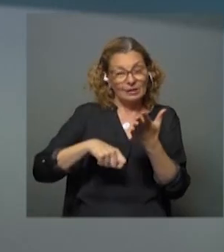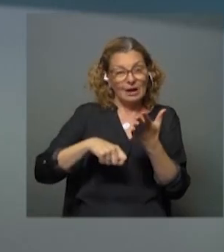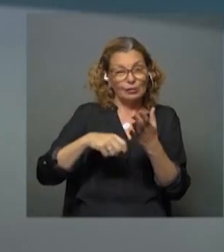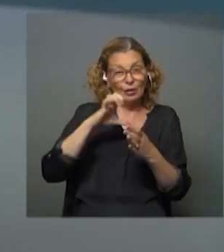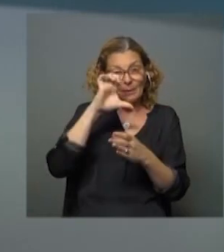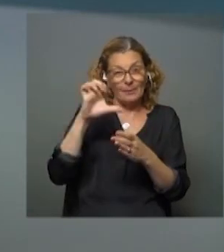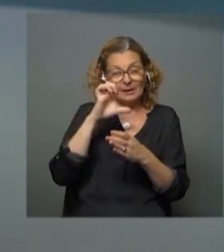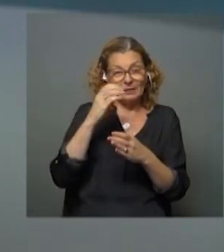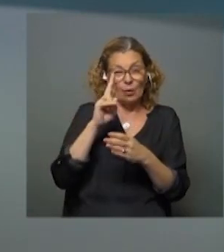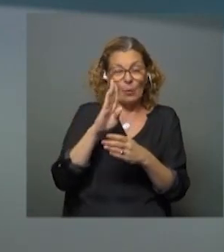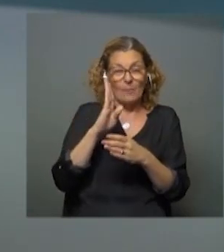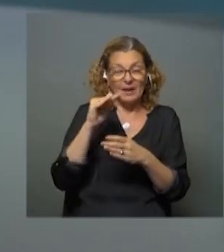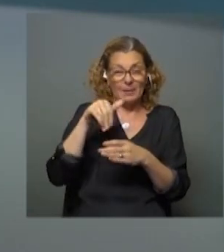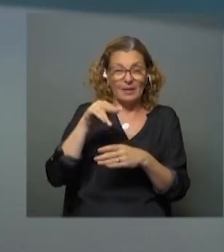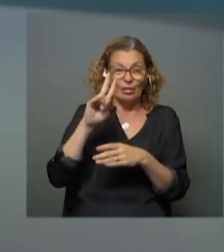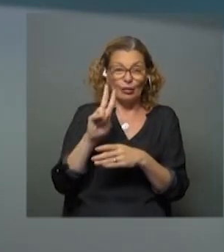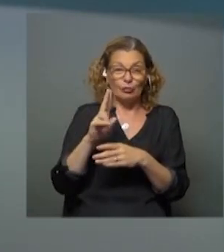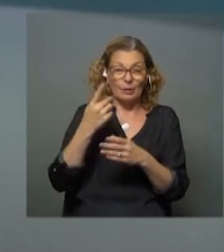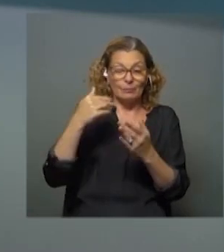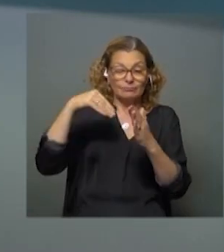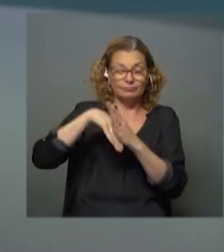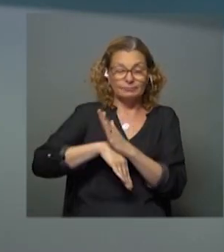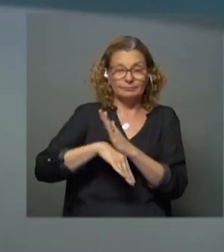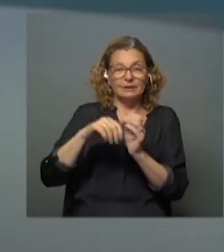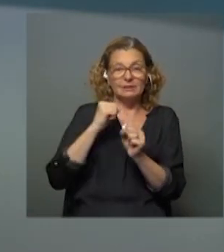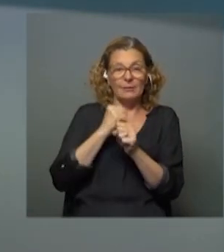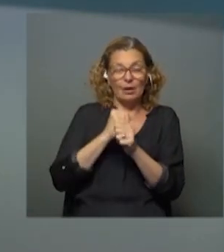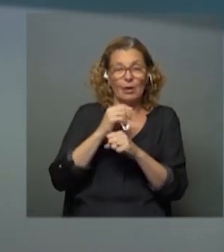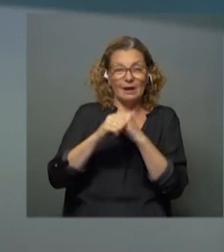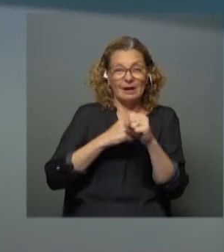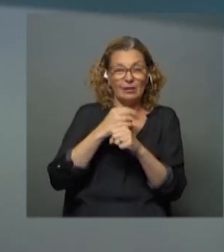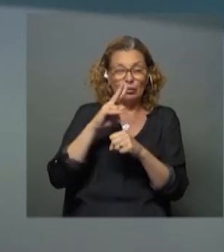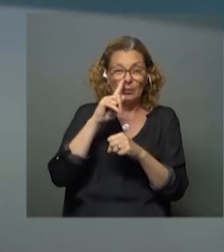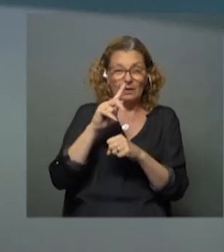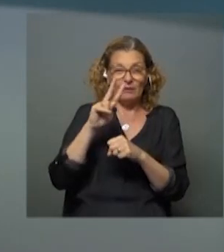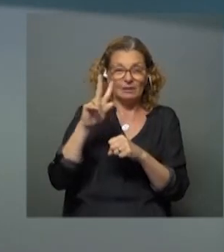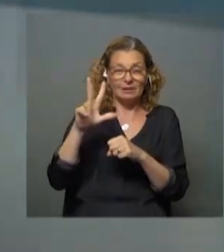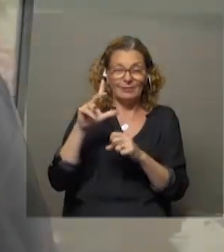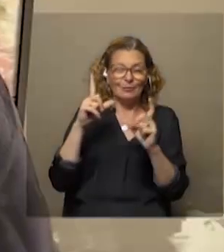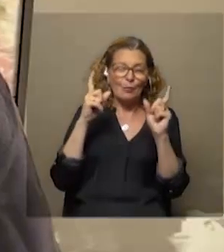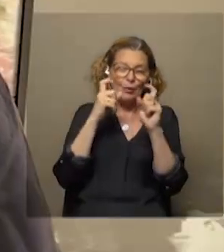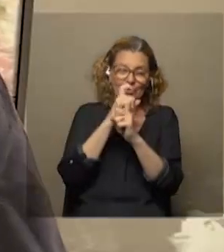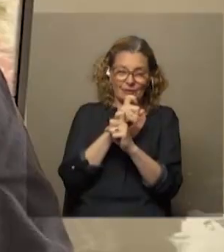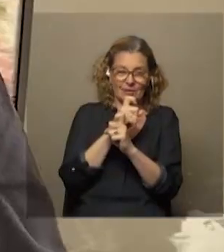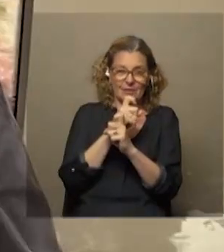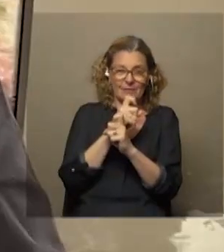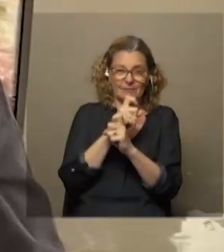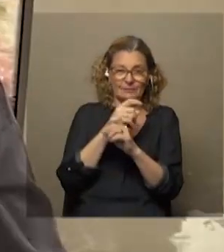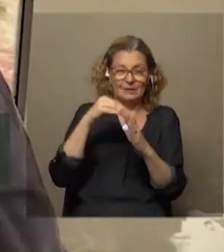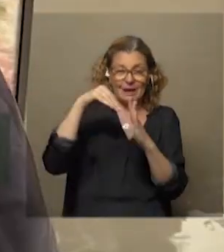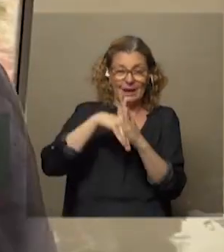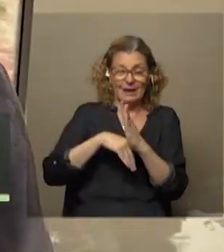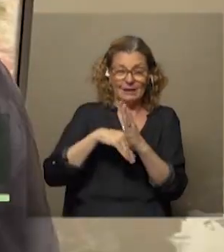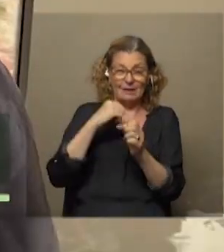empresas como la upm pero la caída de los empleos en 2023 va a ser dura la caída